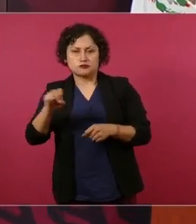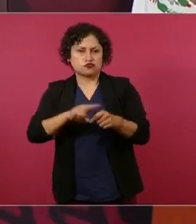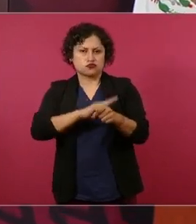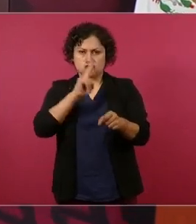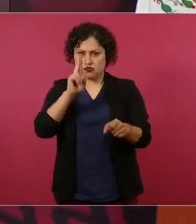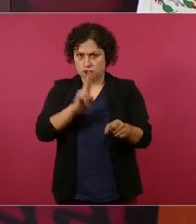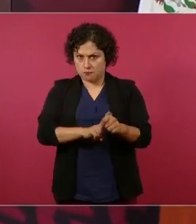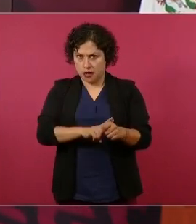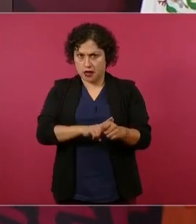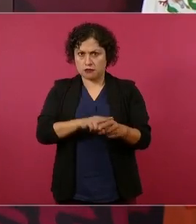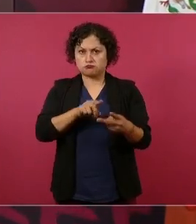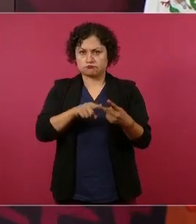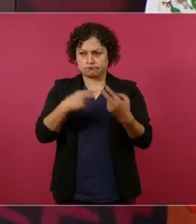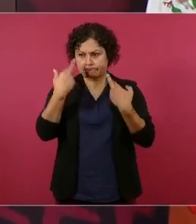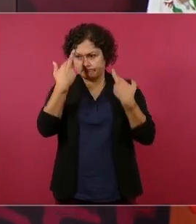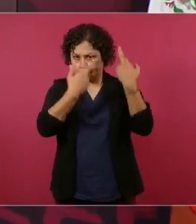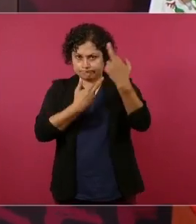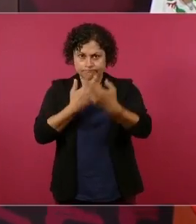ordinario,